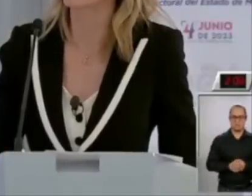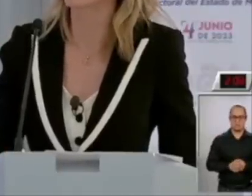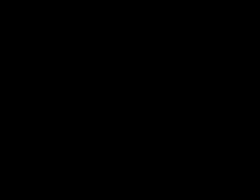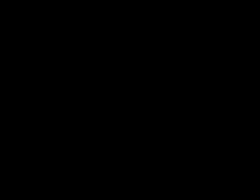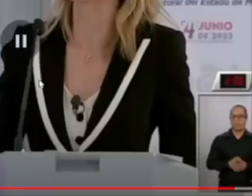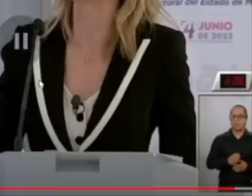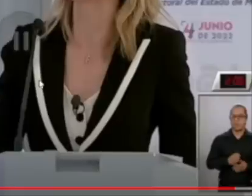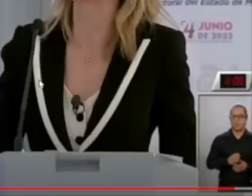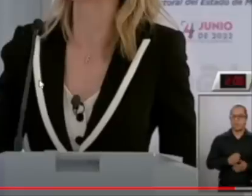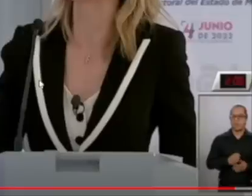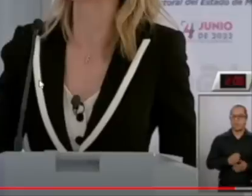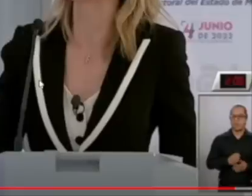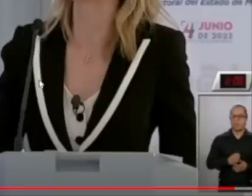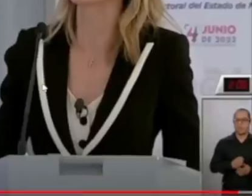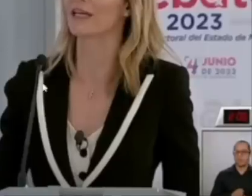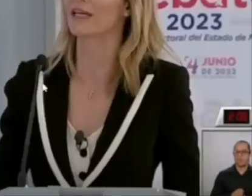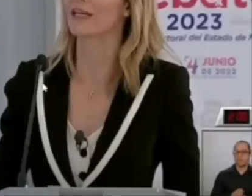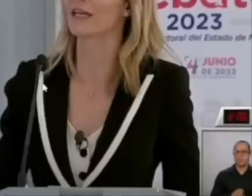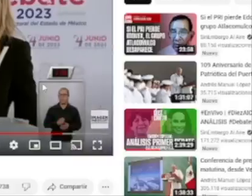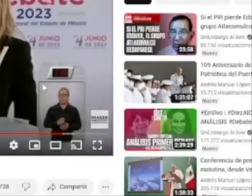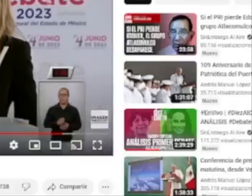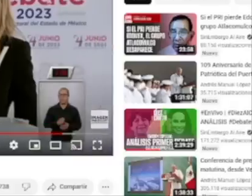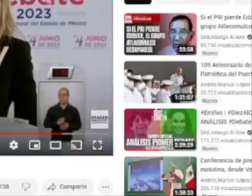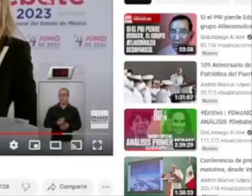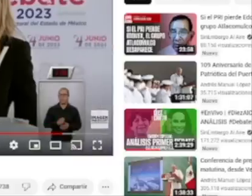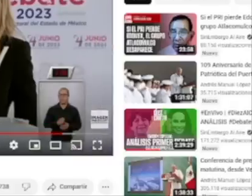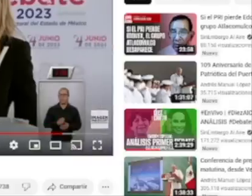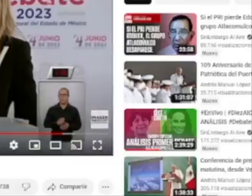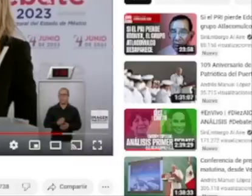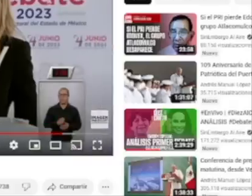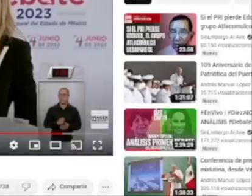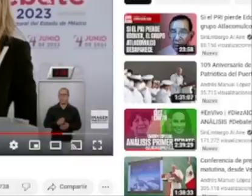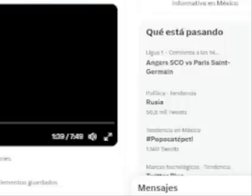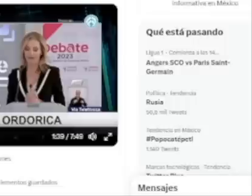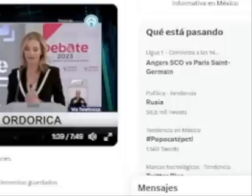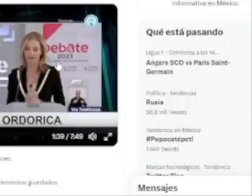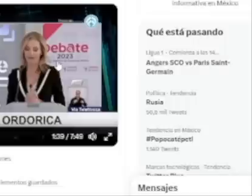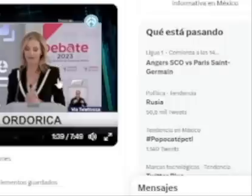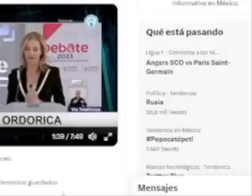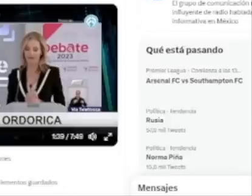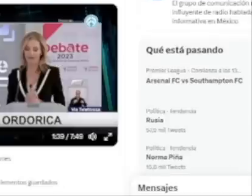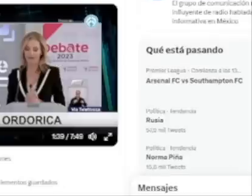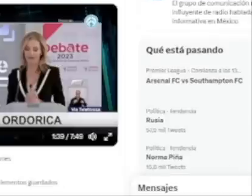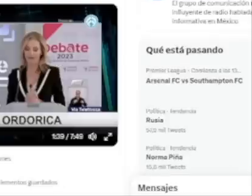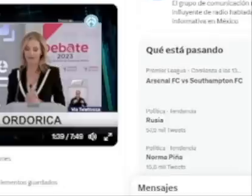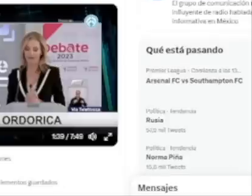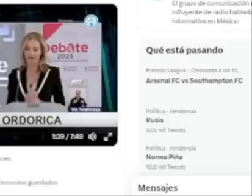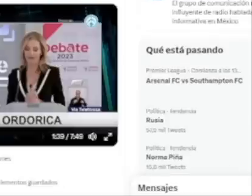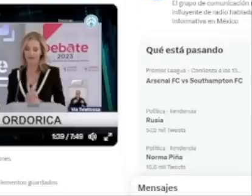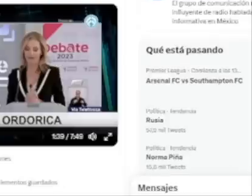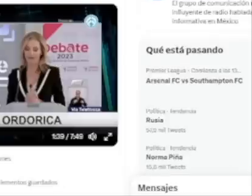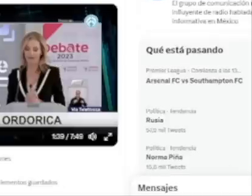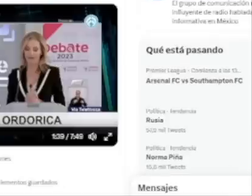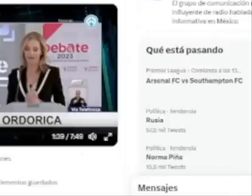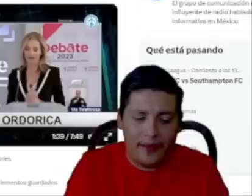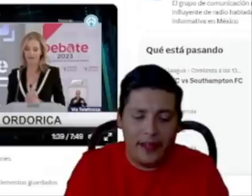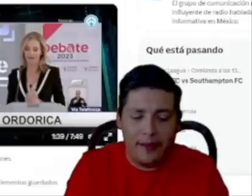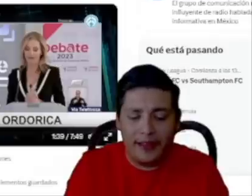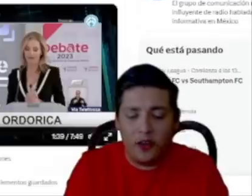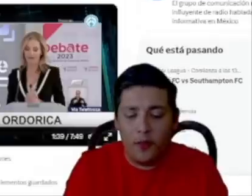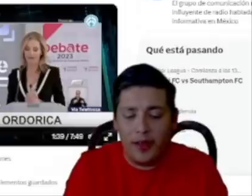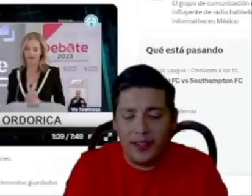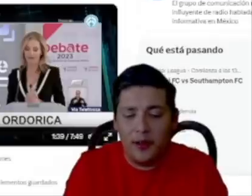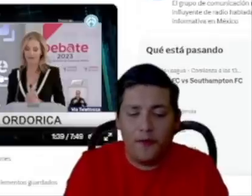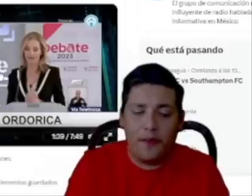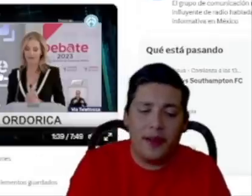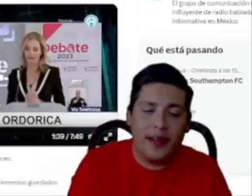electores del Estado de...? Pues ahí está, familia. Obviamente quiso cambiar la plática esta conductora del